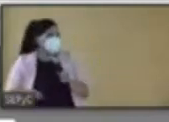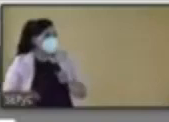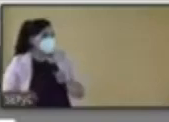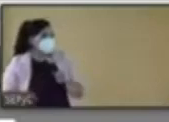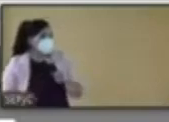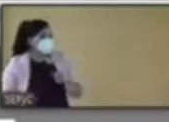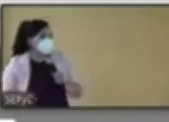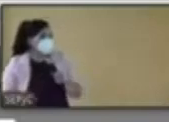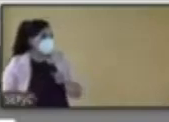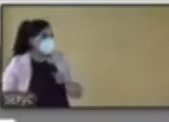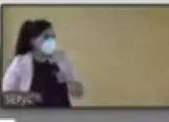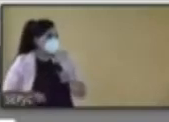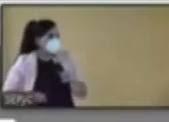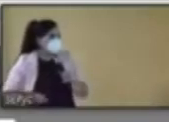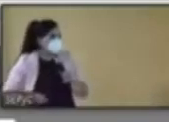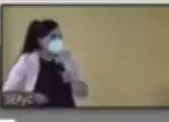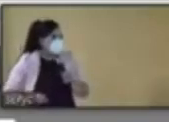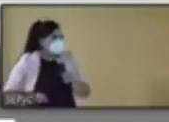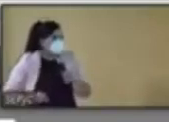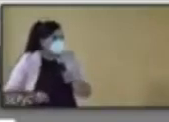esa información.